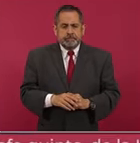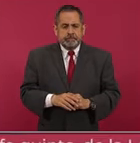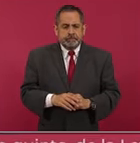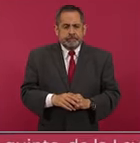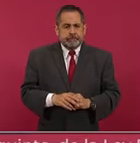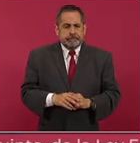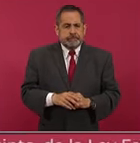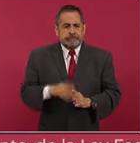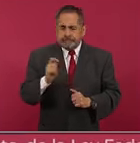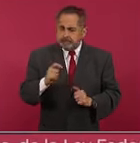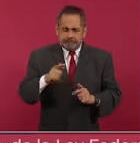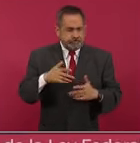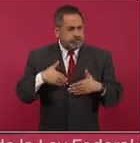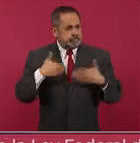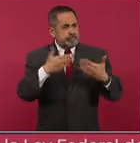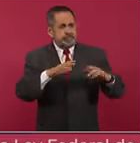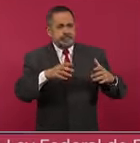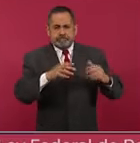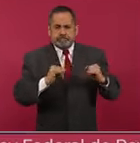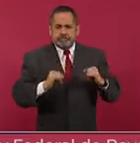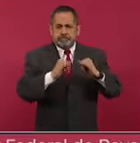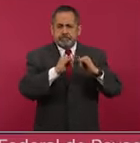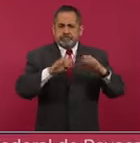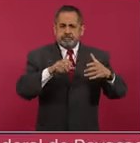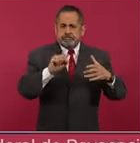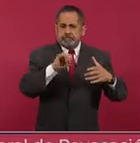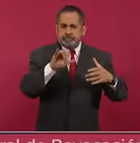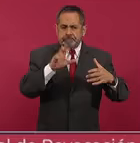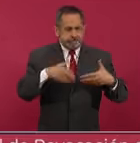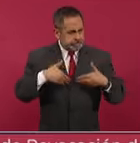y confiar en las instituciones.